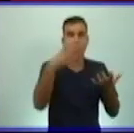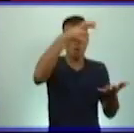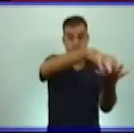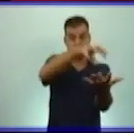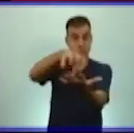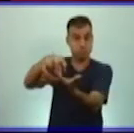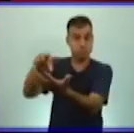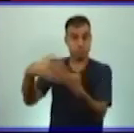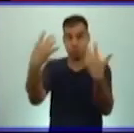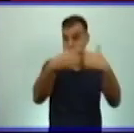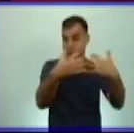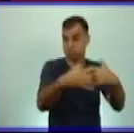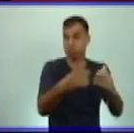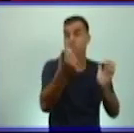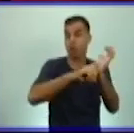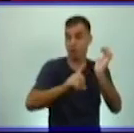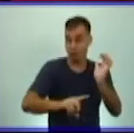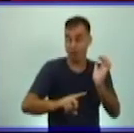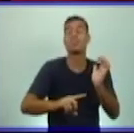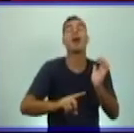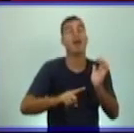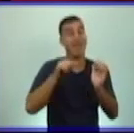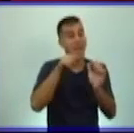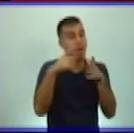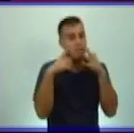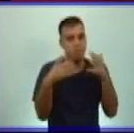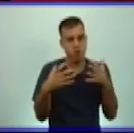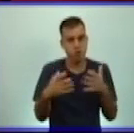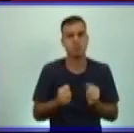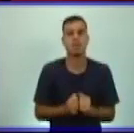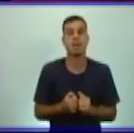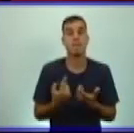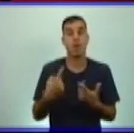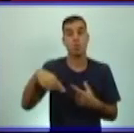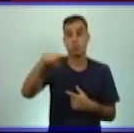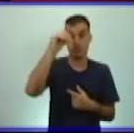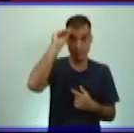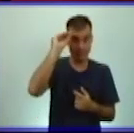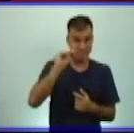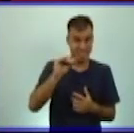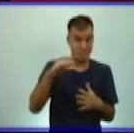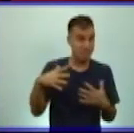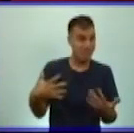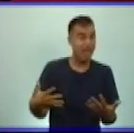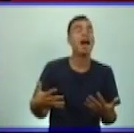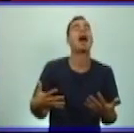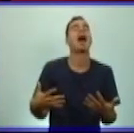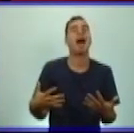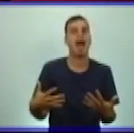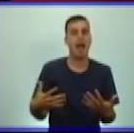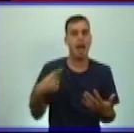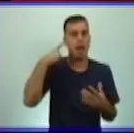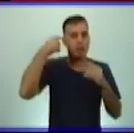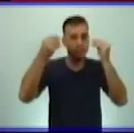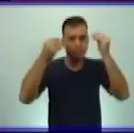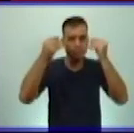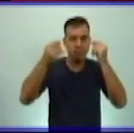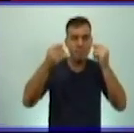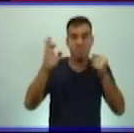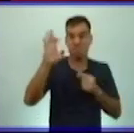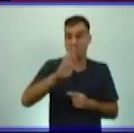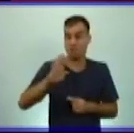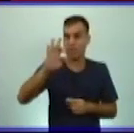son bien importantes para que ustedes sepan y piensen también que la física siempre